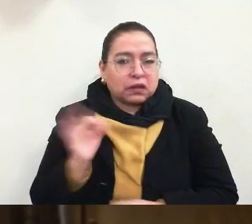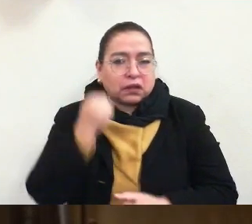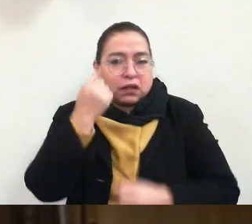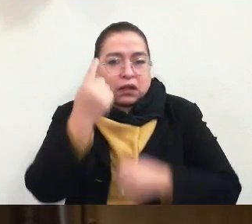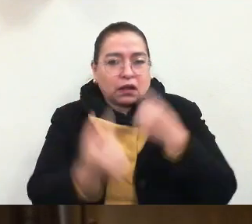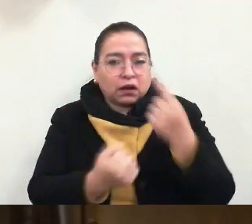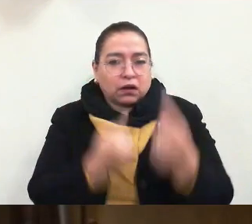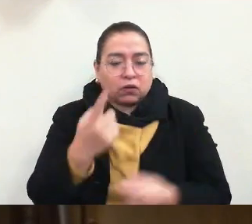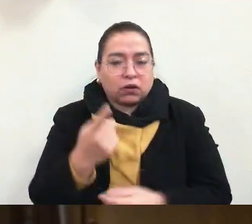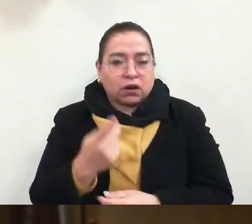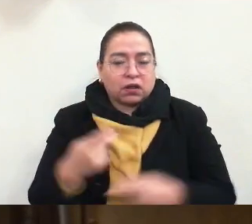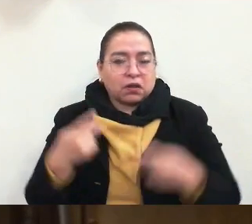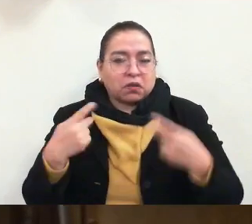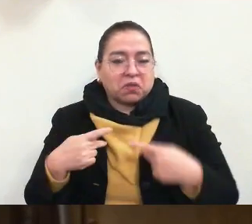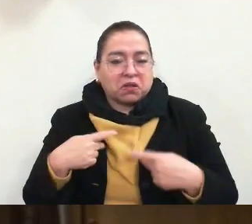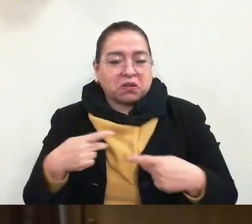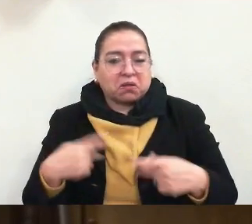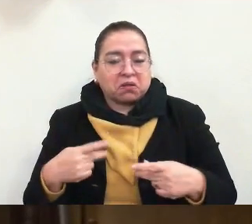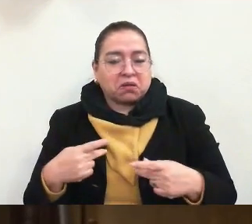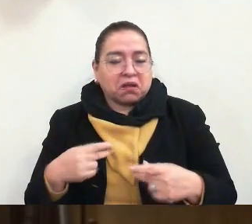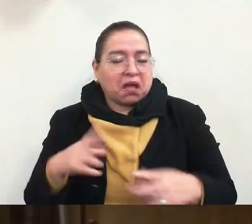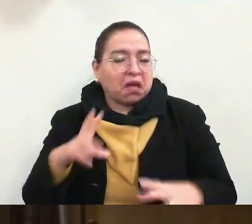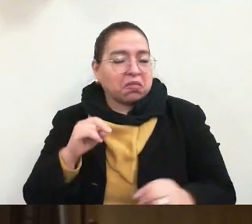nunca el mensaje del Señor.